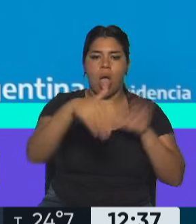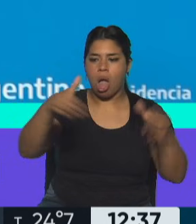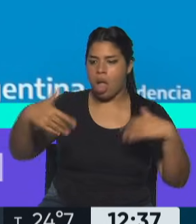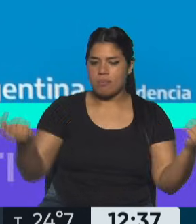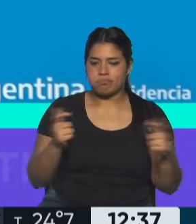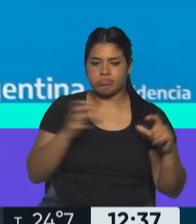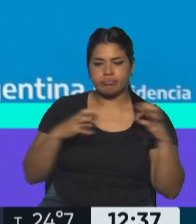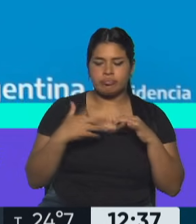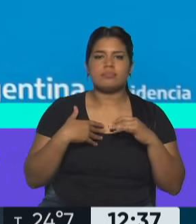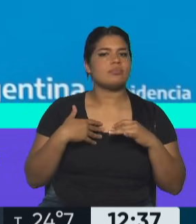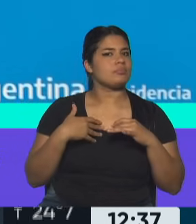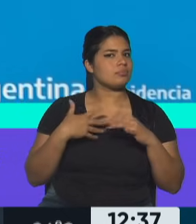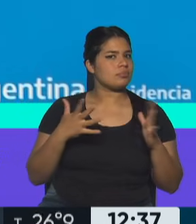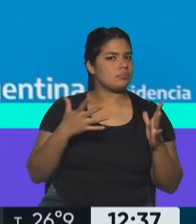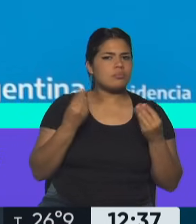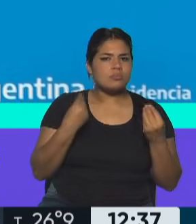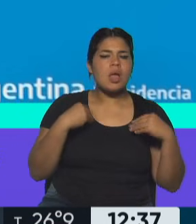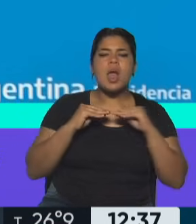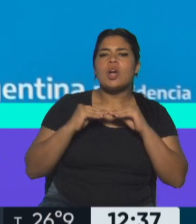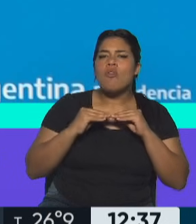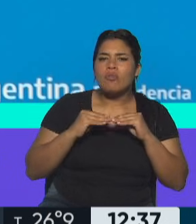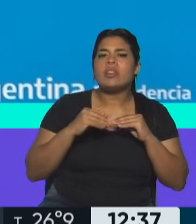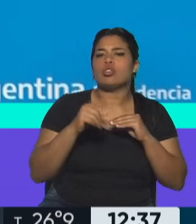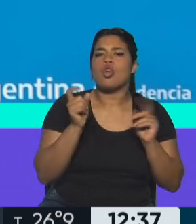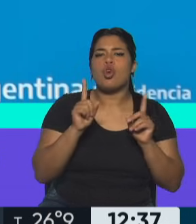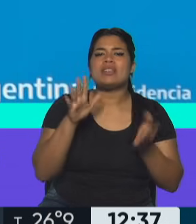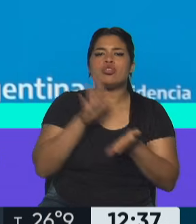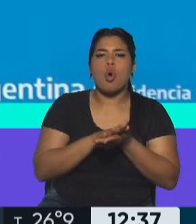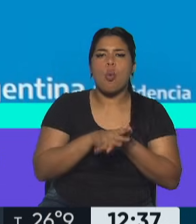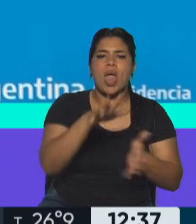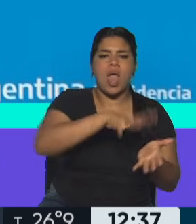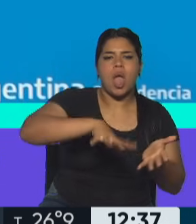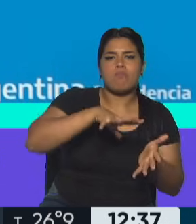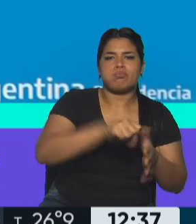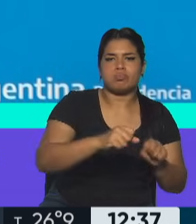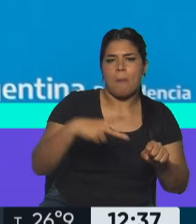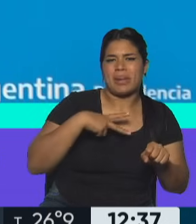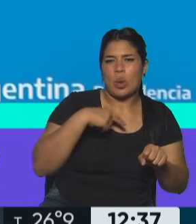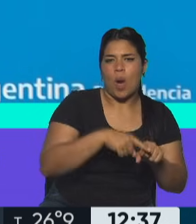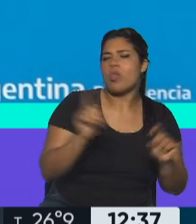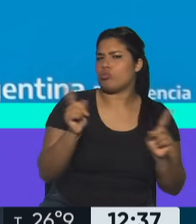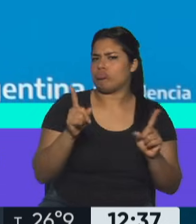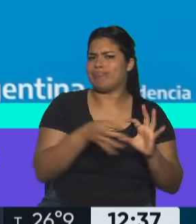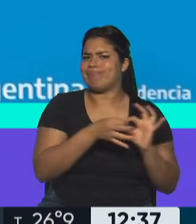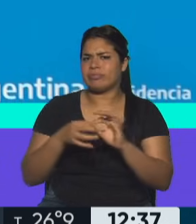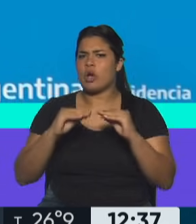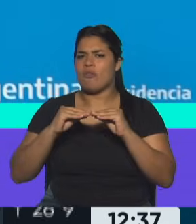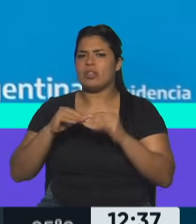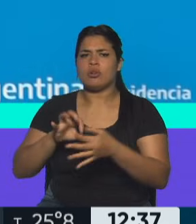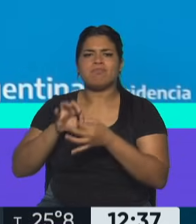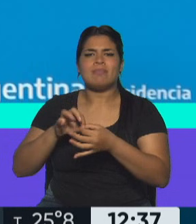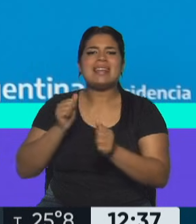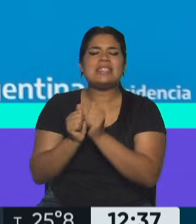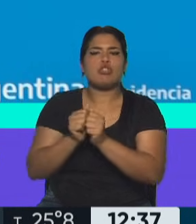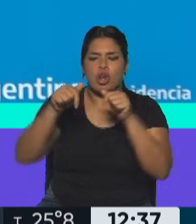conflicto que se desarrolla no es un conflicto que tenga que ver con la propiedad privada, es un conflicto que tiene que ver con la historia de este país y con los